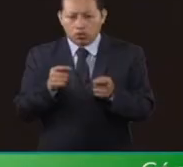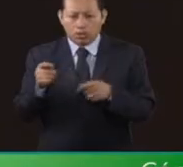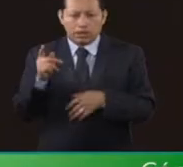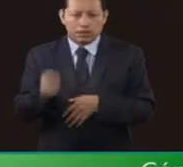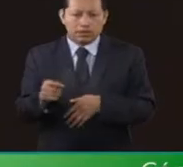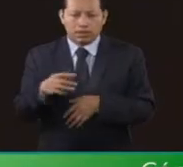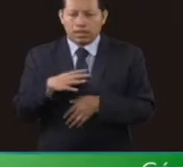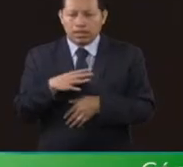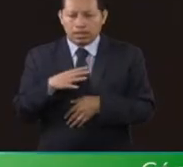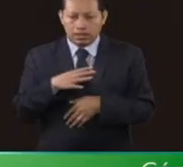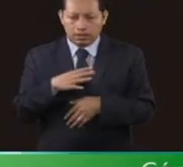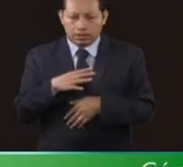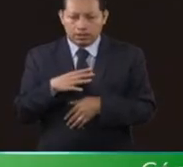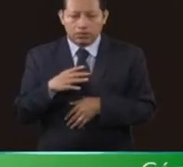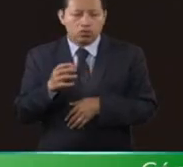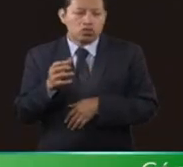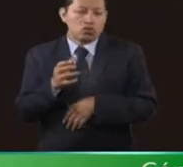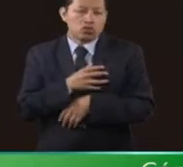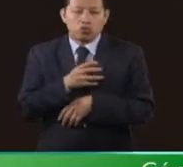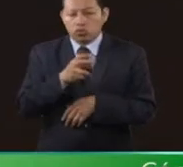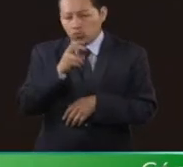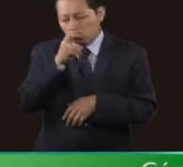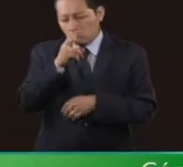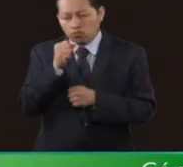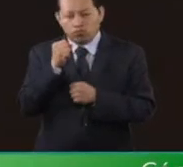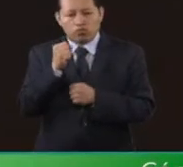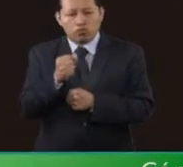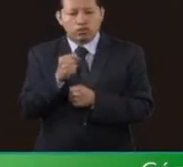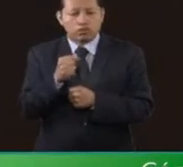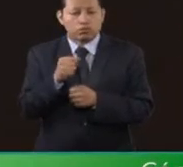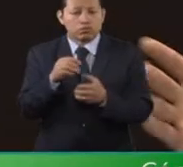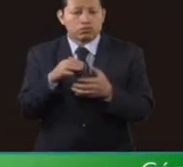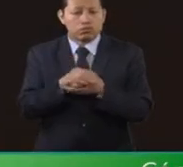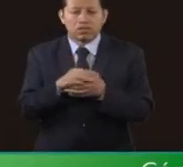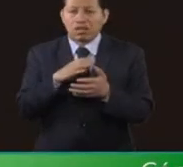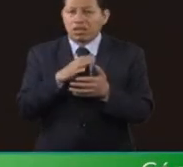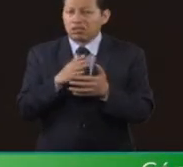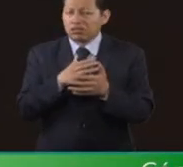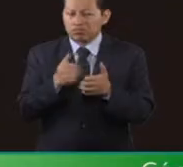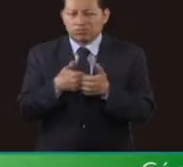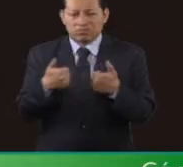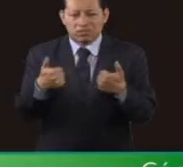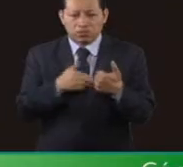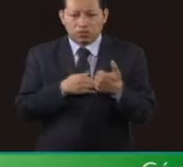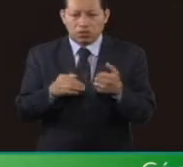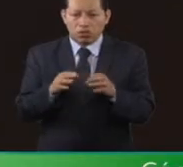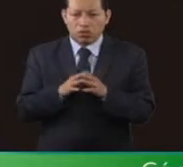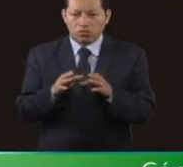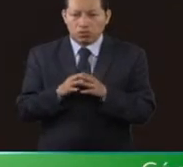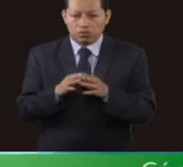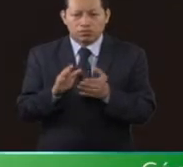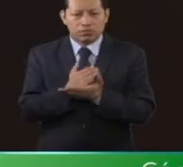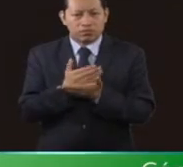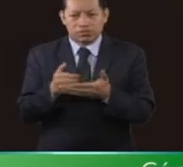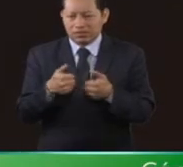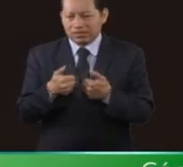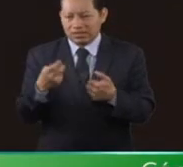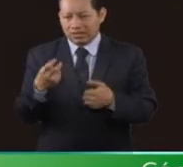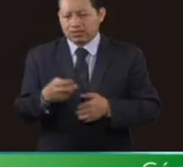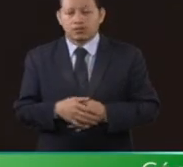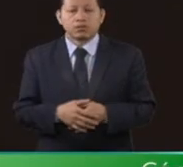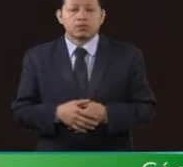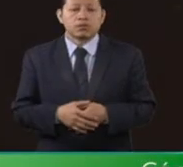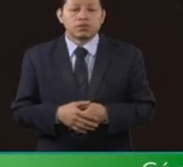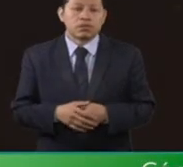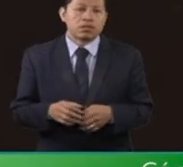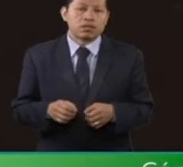que el poder y la autoridad están deliberadamente divididos, la separación de poderes, señores. Y